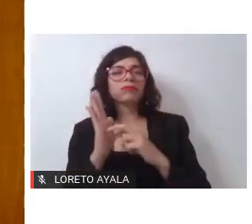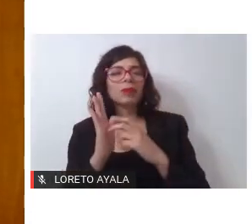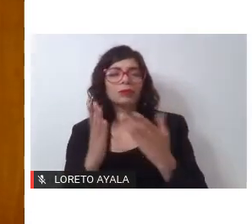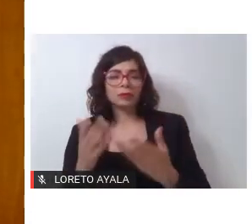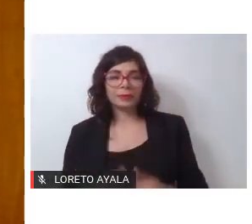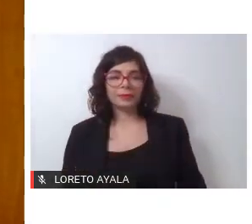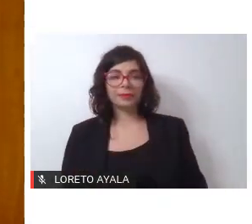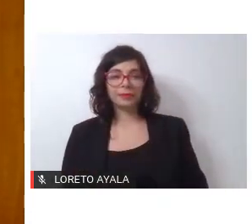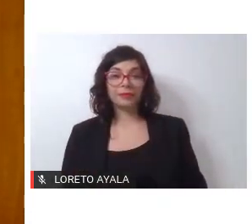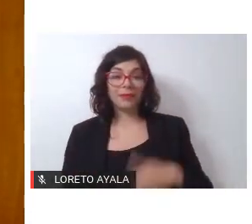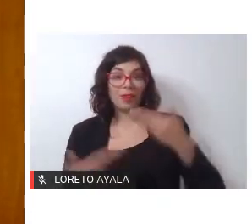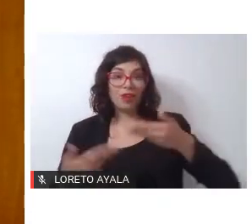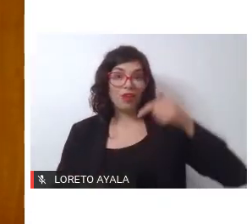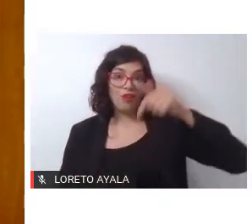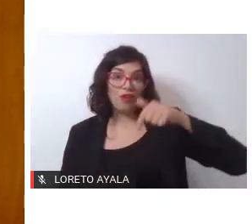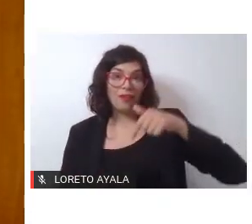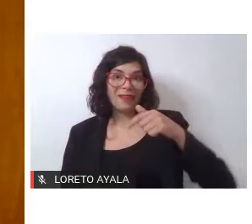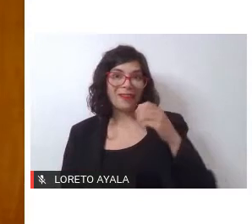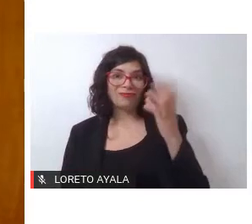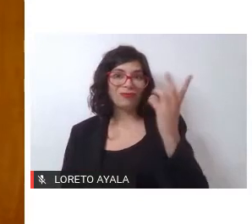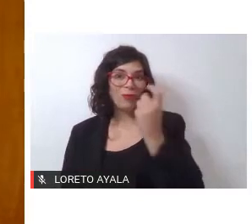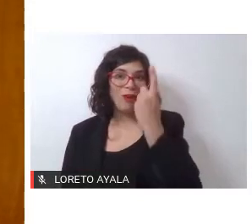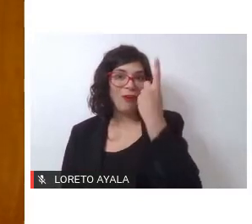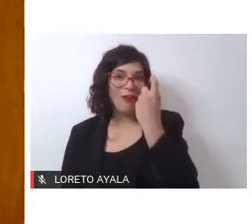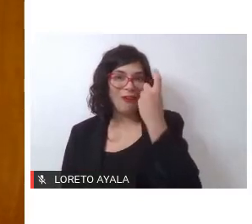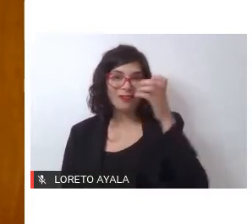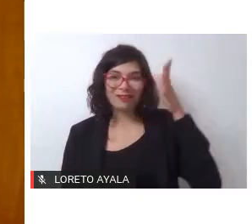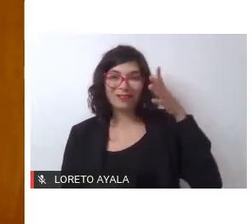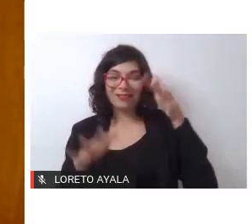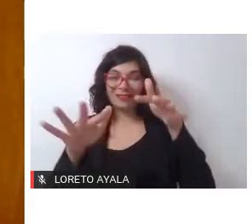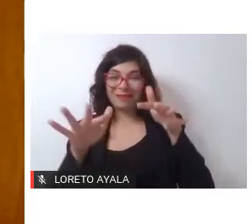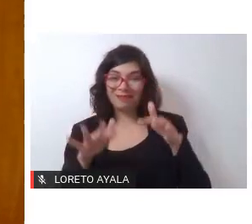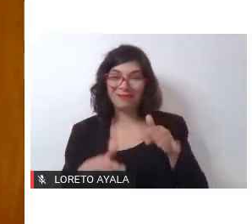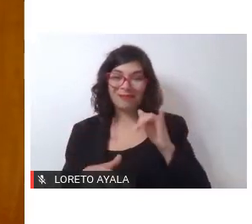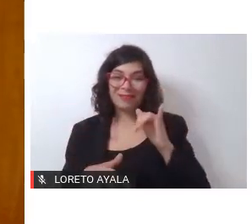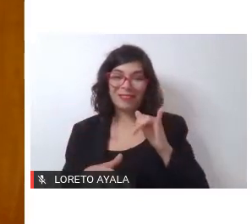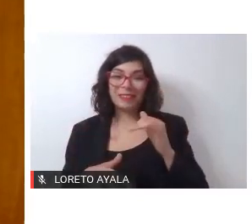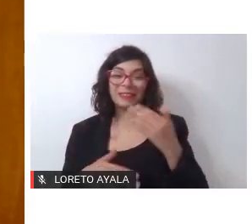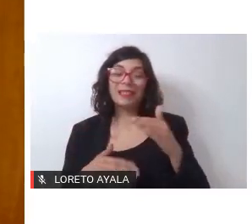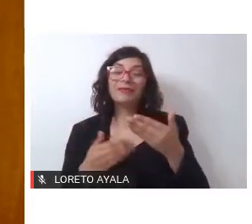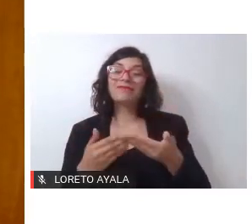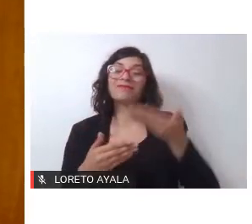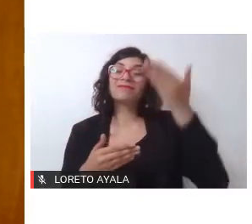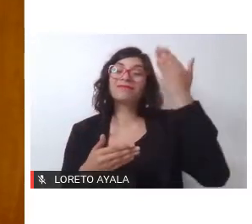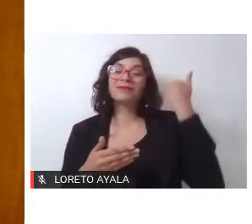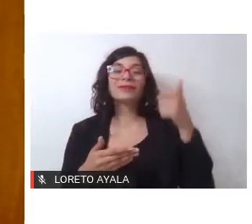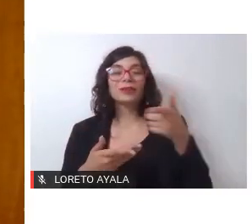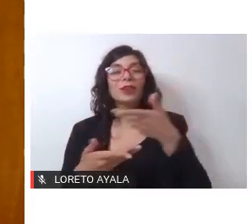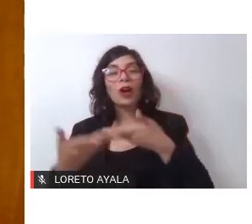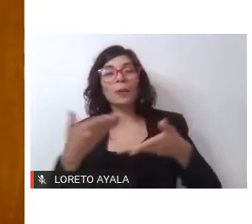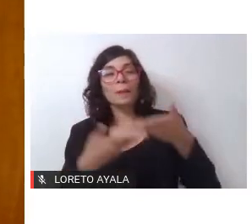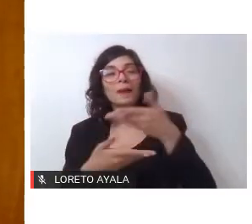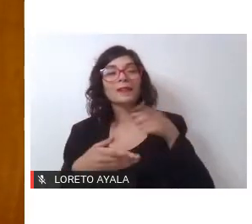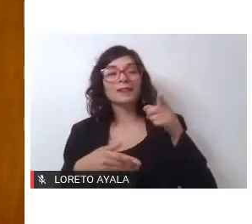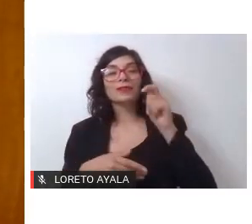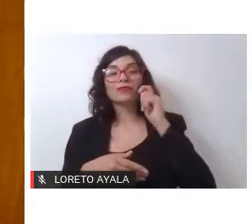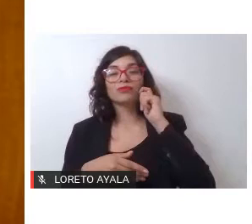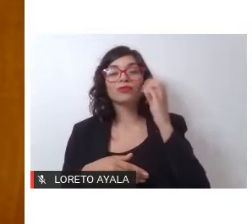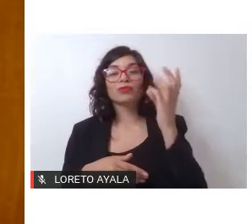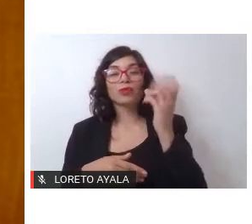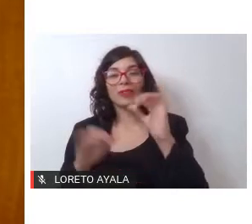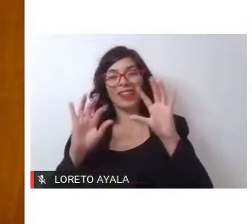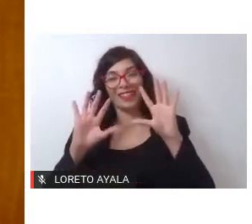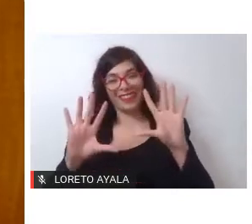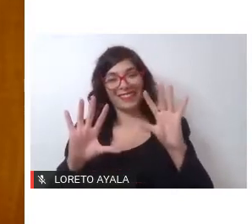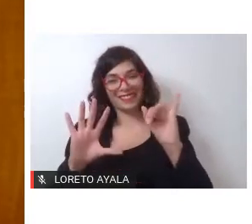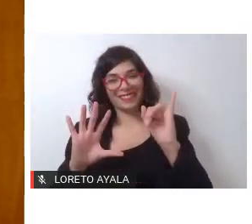el seminario 11, como les decía, el seminario anterior que compartimos fue el seminario, evidentemente, el número 10,